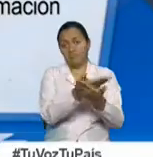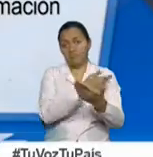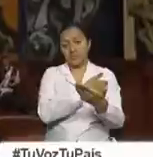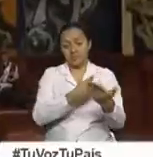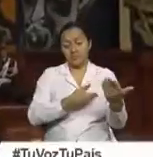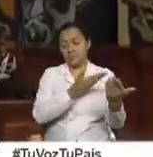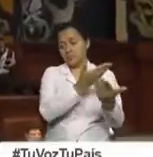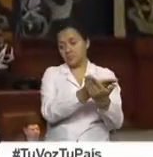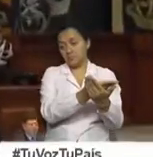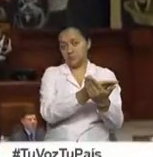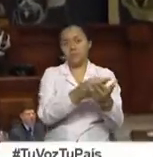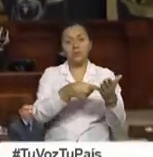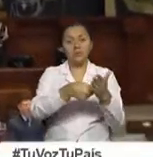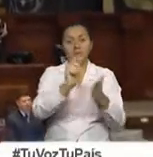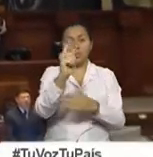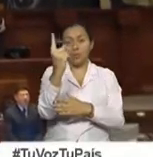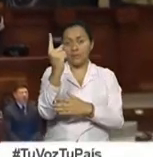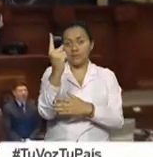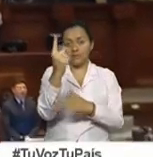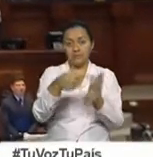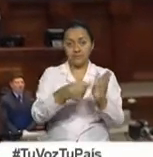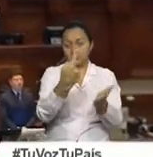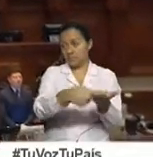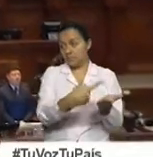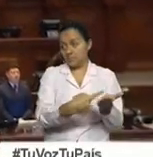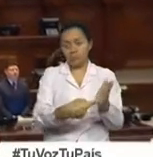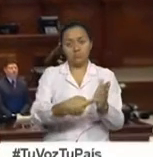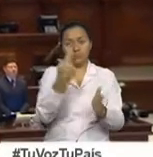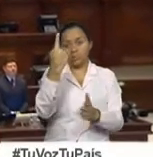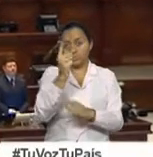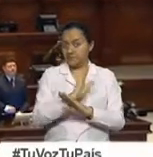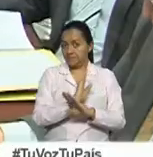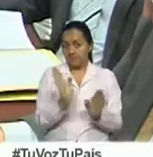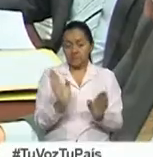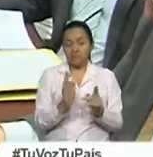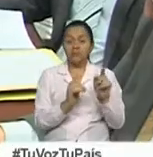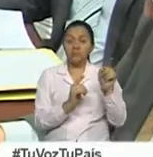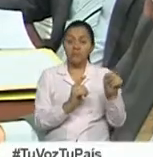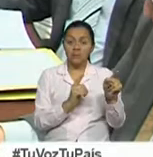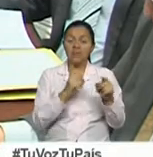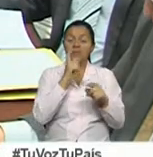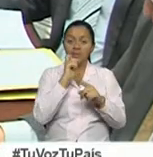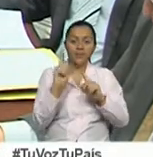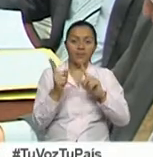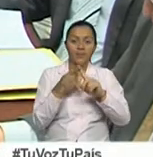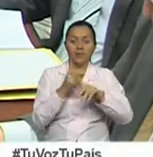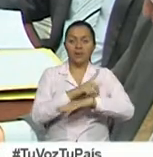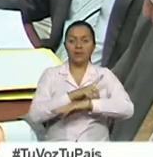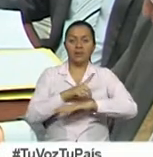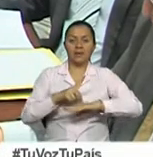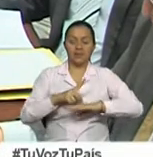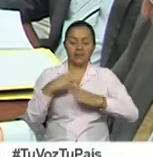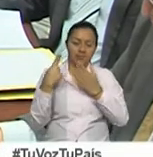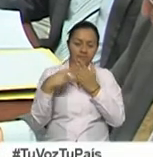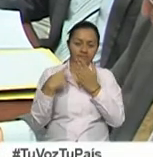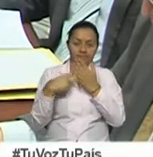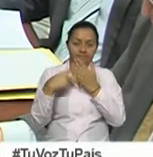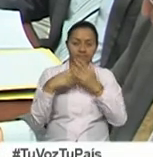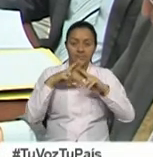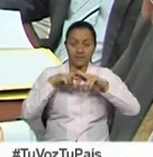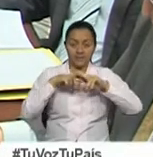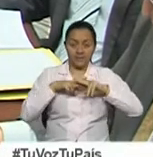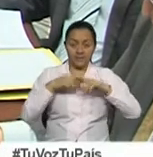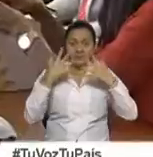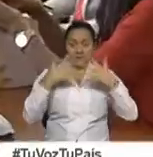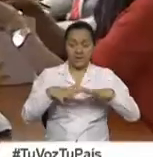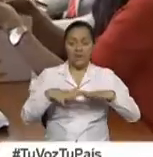debate. En cuanto al trámite, el texto será calificado por el Consejo de Administración Legislativa, CAL, y recaería en la Comisión